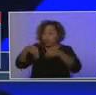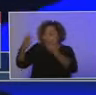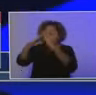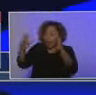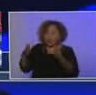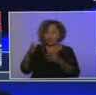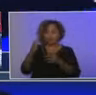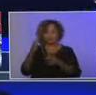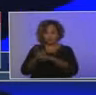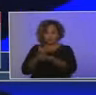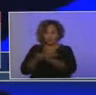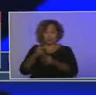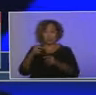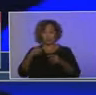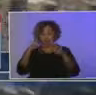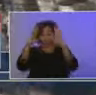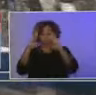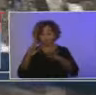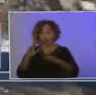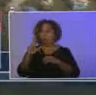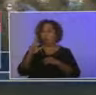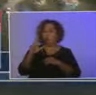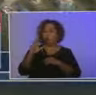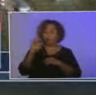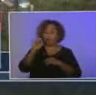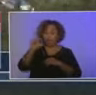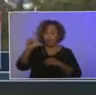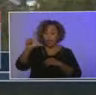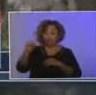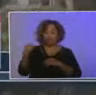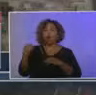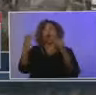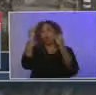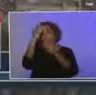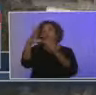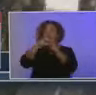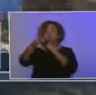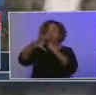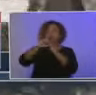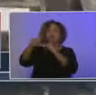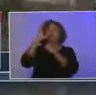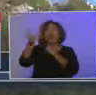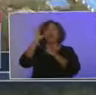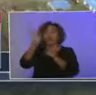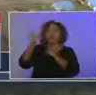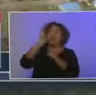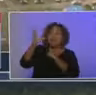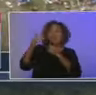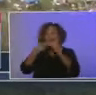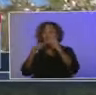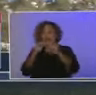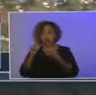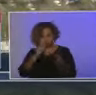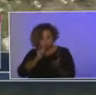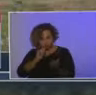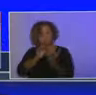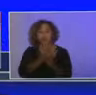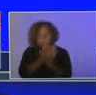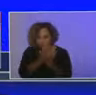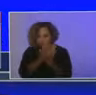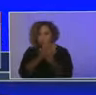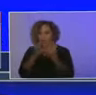el gobernador Ricardo Rosselló, o sea, anunciaba y anunciaba y anunciaba y anunciaba. Y cuando también te das de frente con la problemática